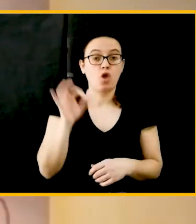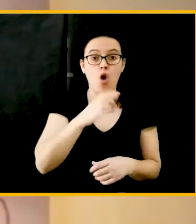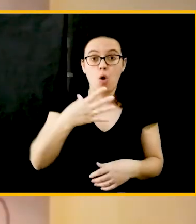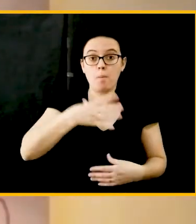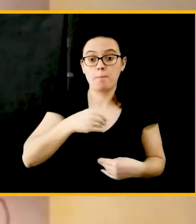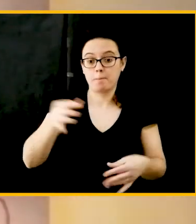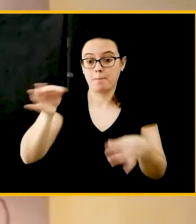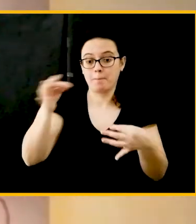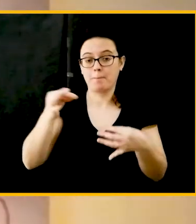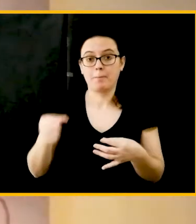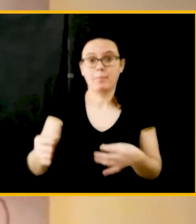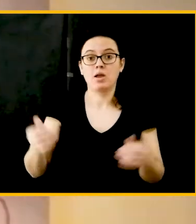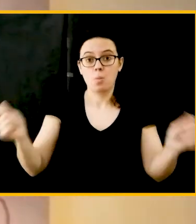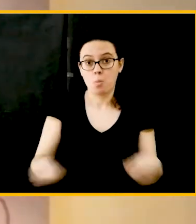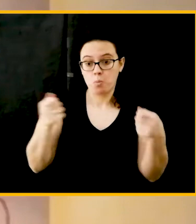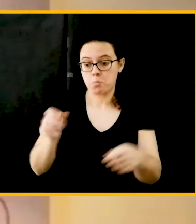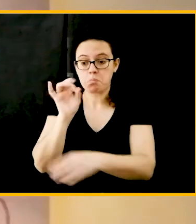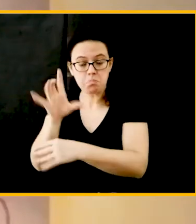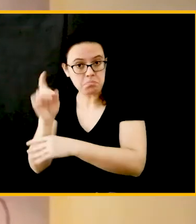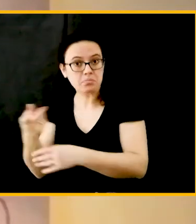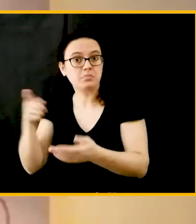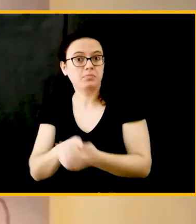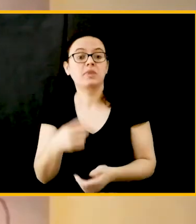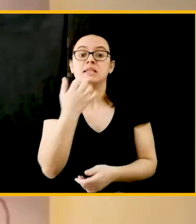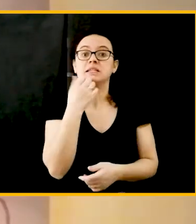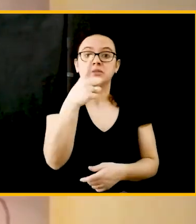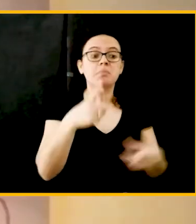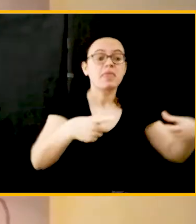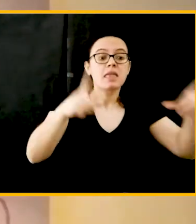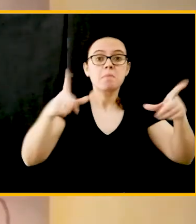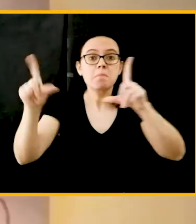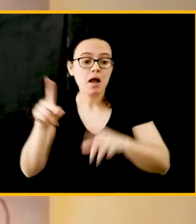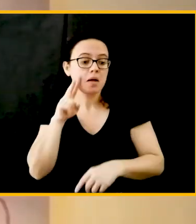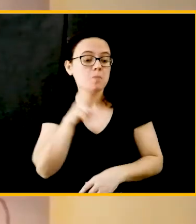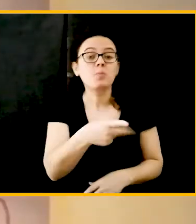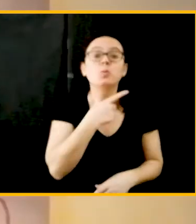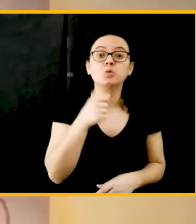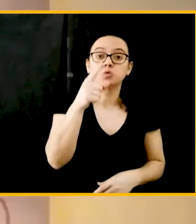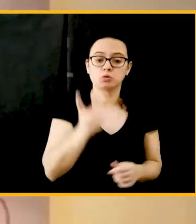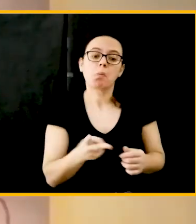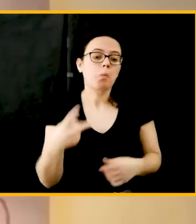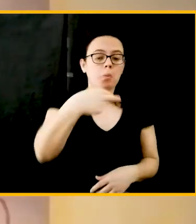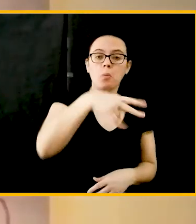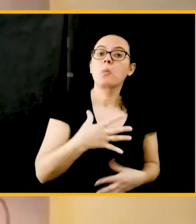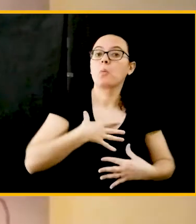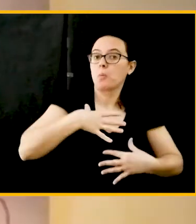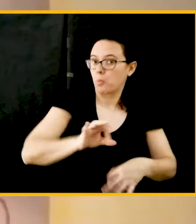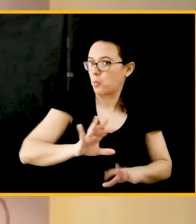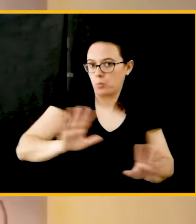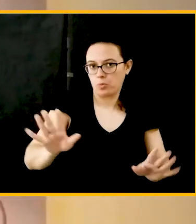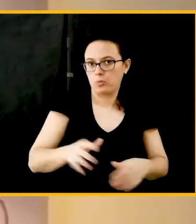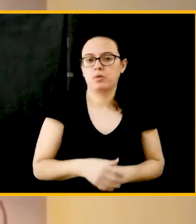supermercado. Donde vosotros encontréis una imagen que os guste y que os apetezca recortar para crear un collage, esa fuente va a ser la